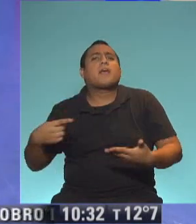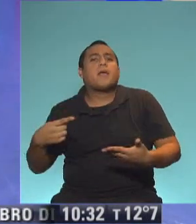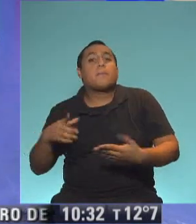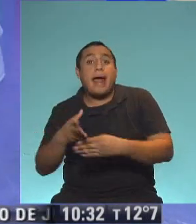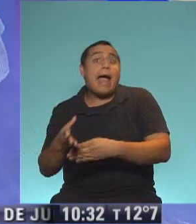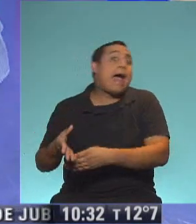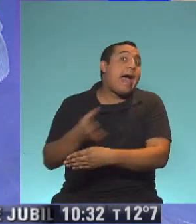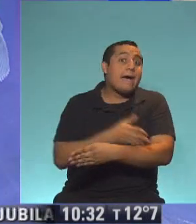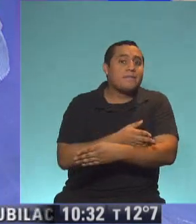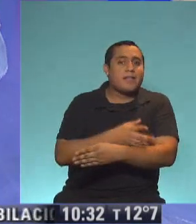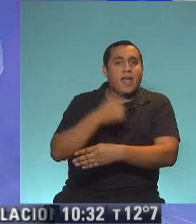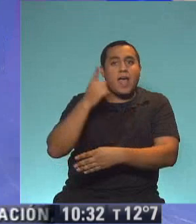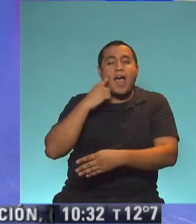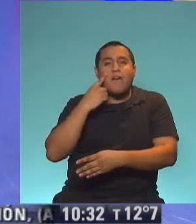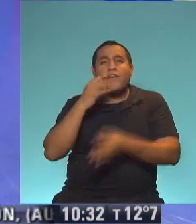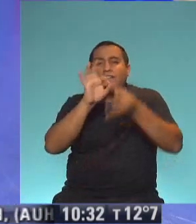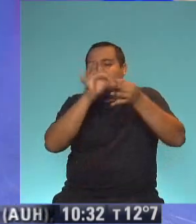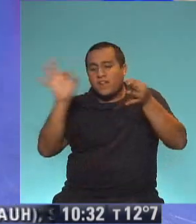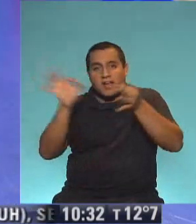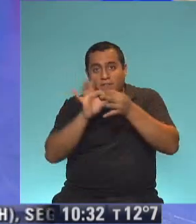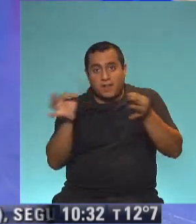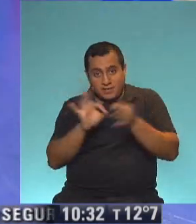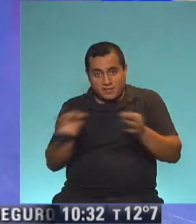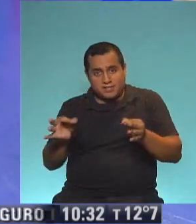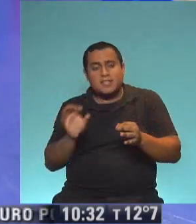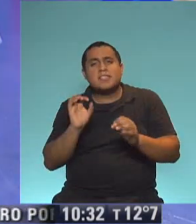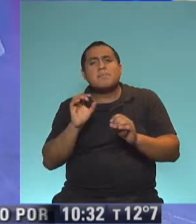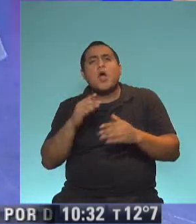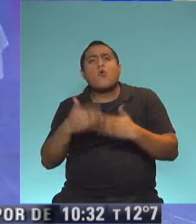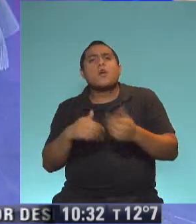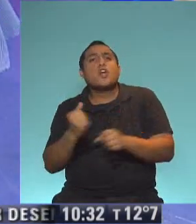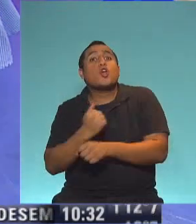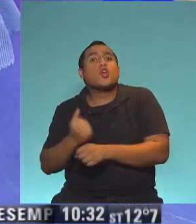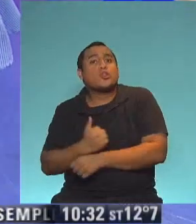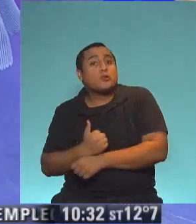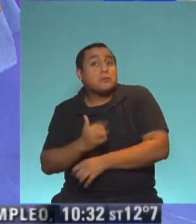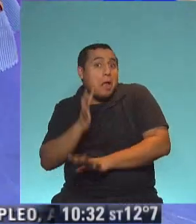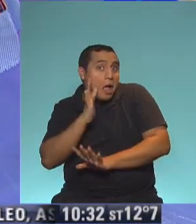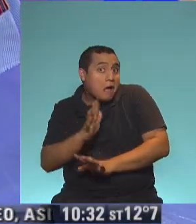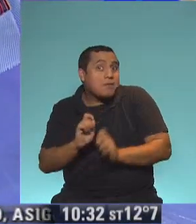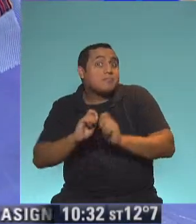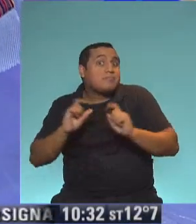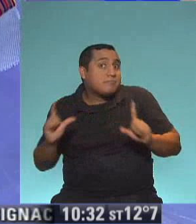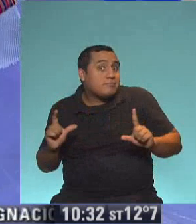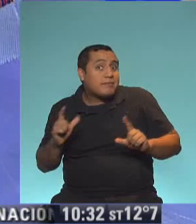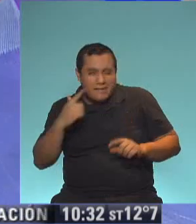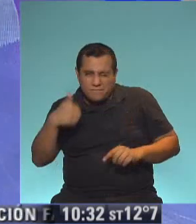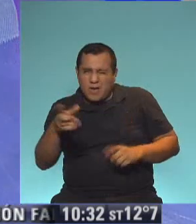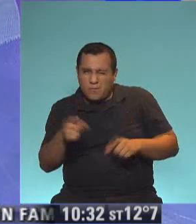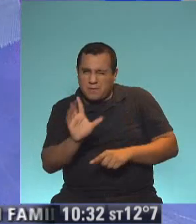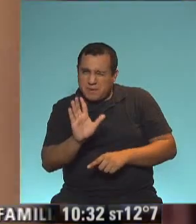Vamos a ver estas frases en cajitas, juguetes rotos. Y salve por el cielo, por la ventana, saluden, ¿no? Que somos nosotros, nuestra nave imaginaria. ¡Ya